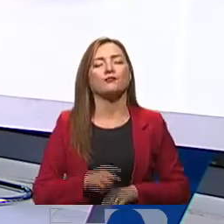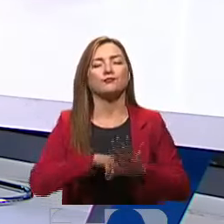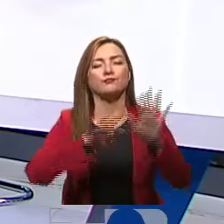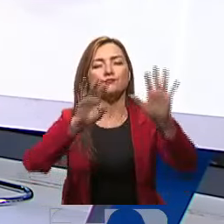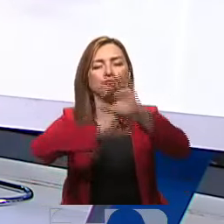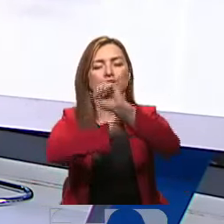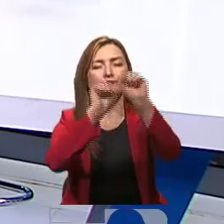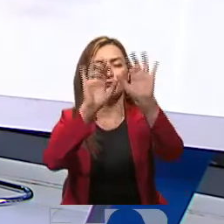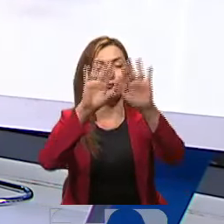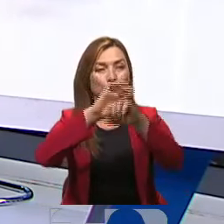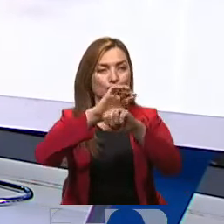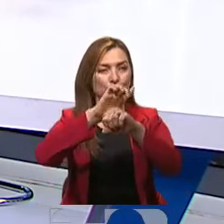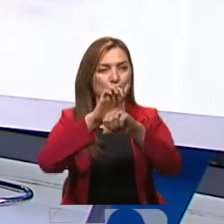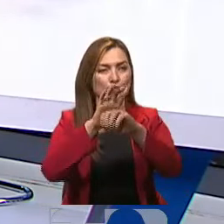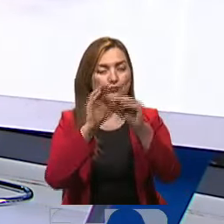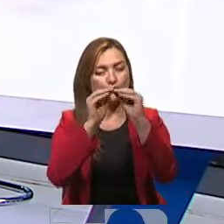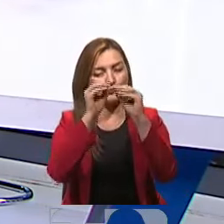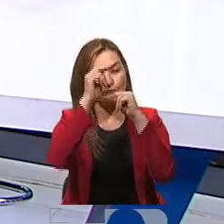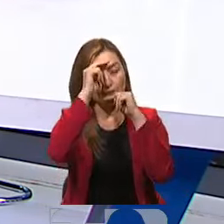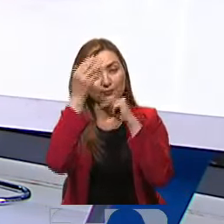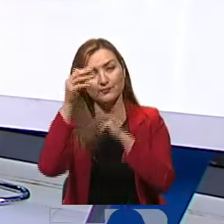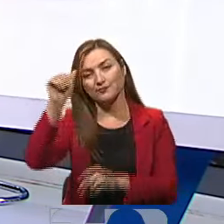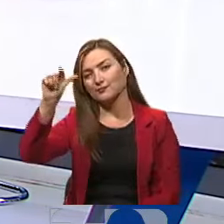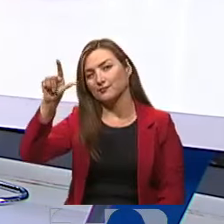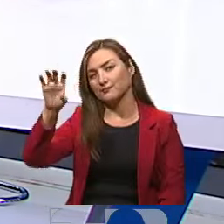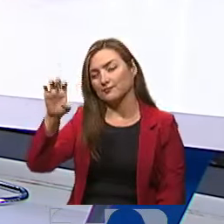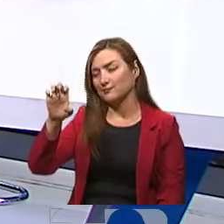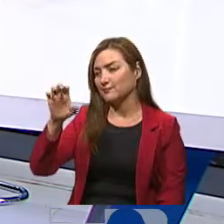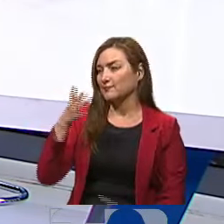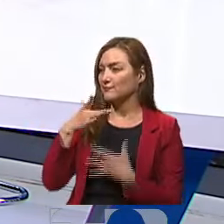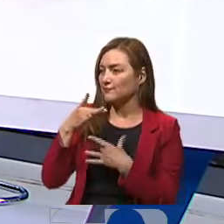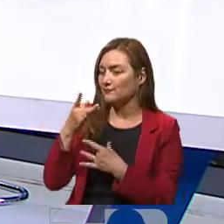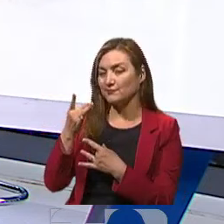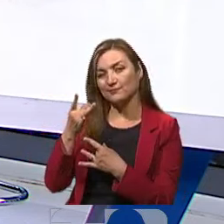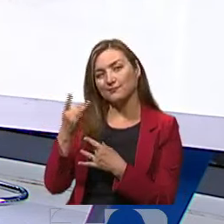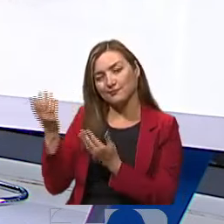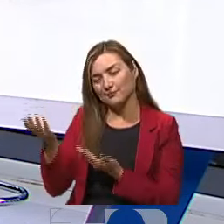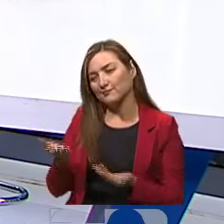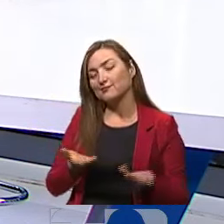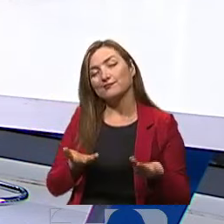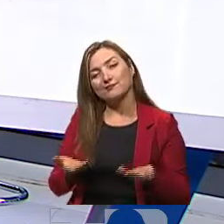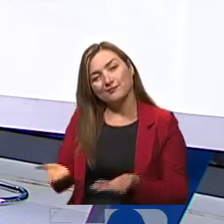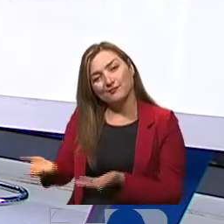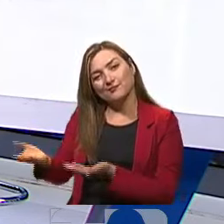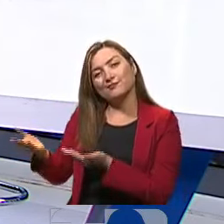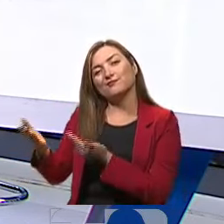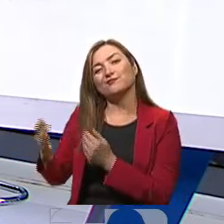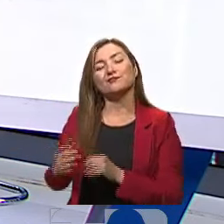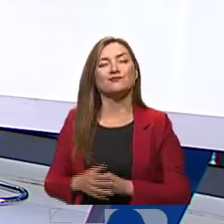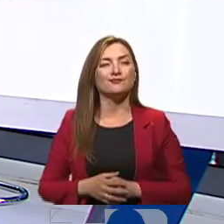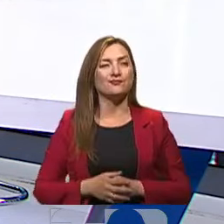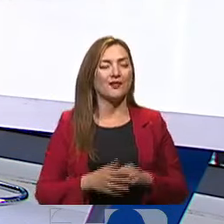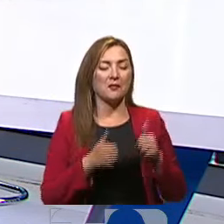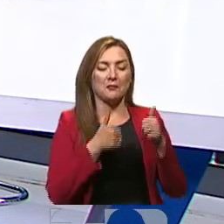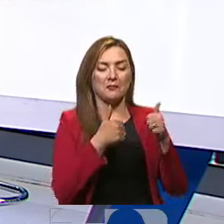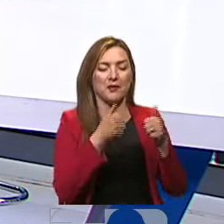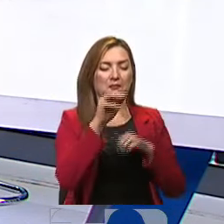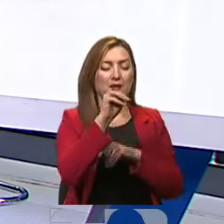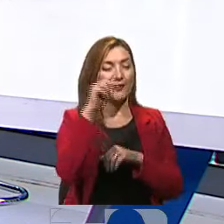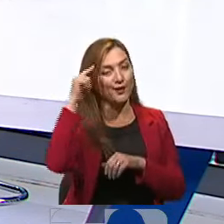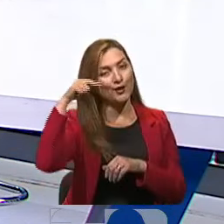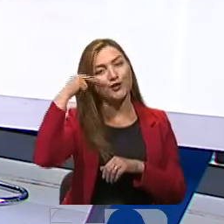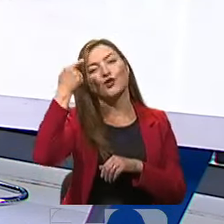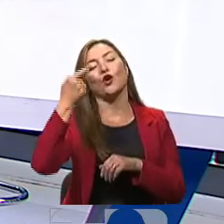9 de la mañana con 10 minutos, ya estamos con Ale, qué gusto verte. Bienvenida. Muy bien, un martes loco, dicen por ahí, ¿no? La